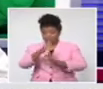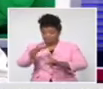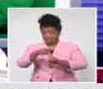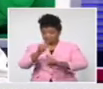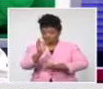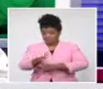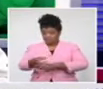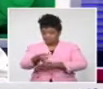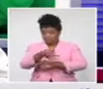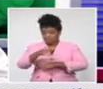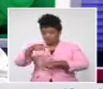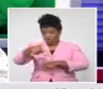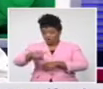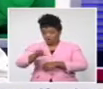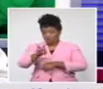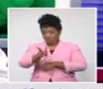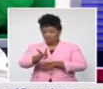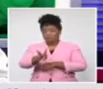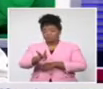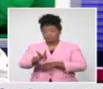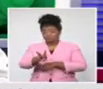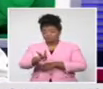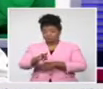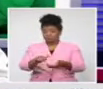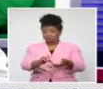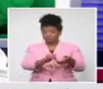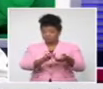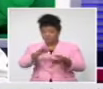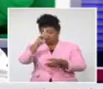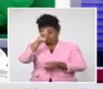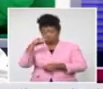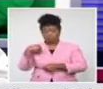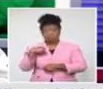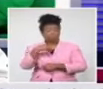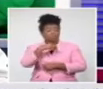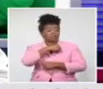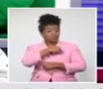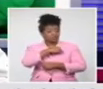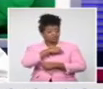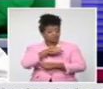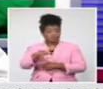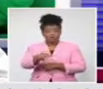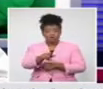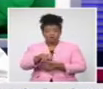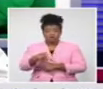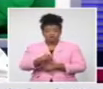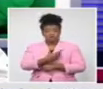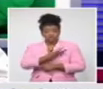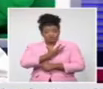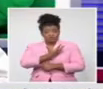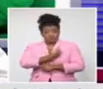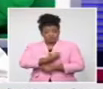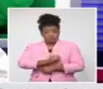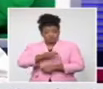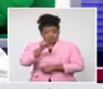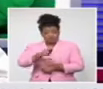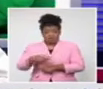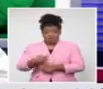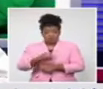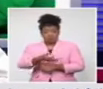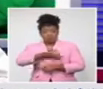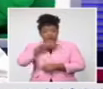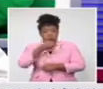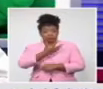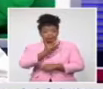compañero médico que, igual que todas las personas que lamentablemente tenemos que comentar aquí, pues